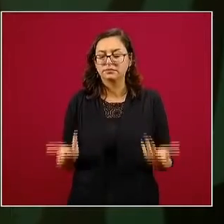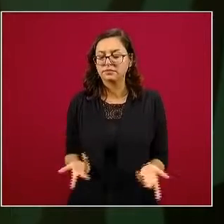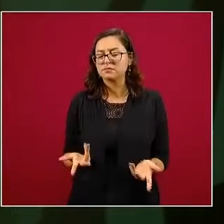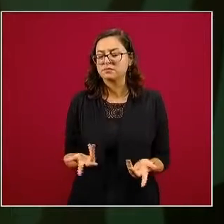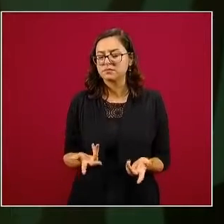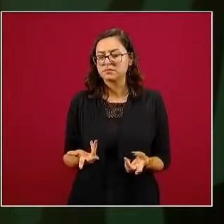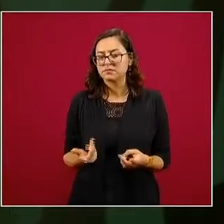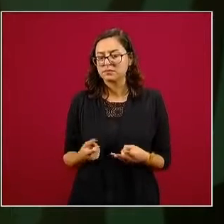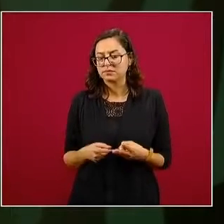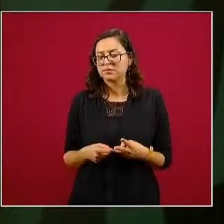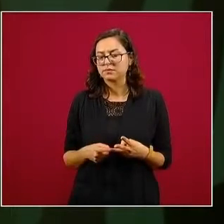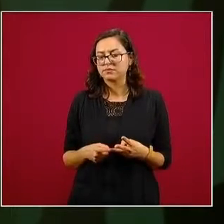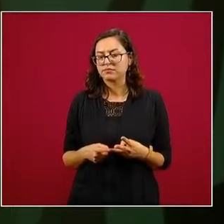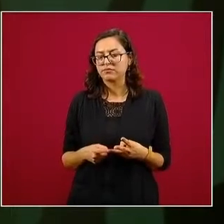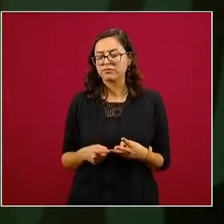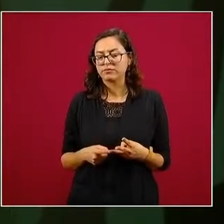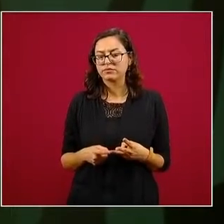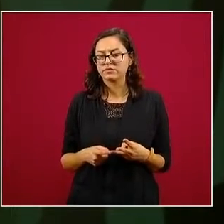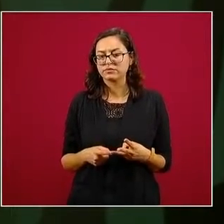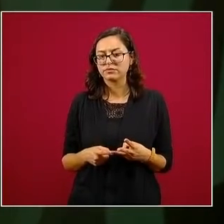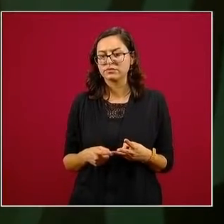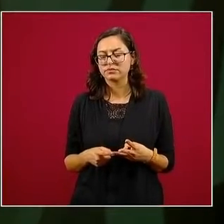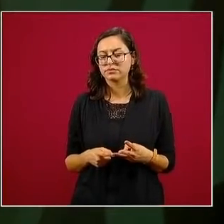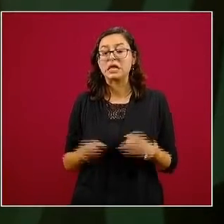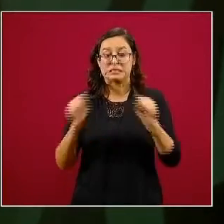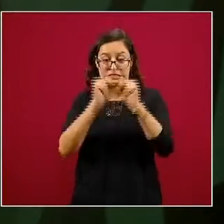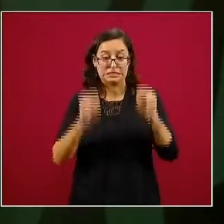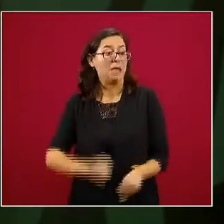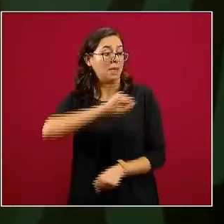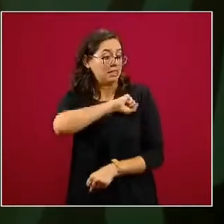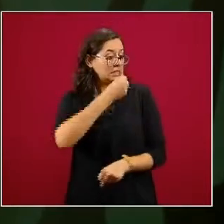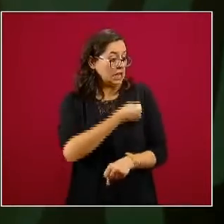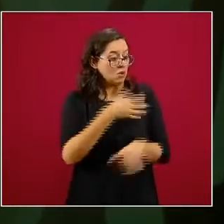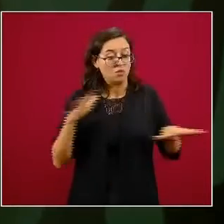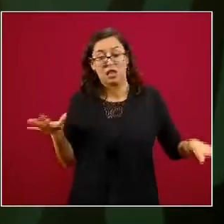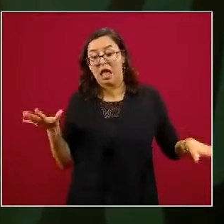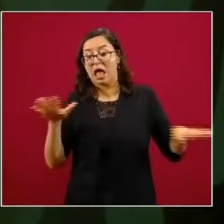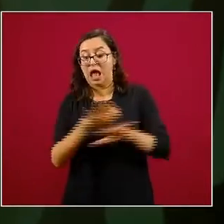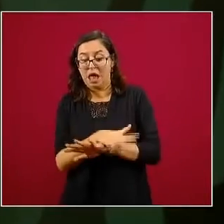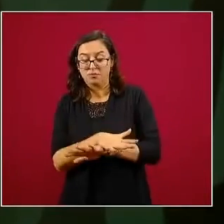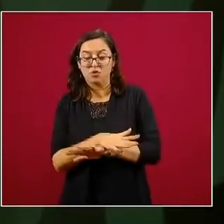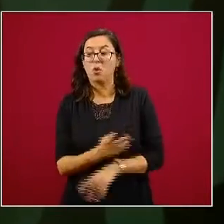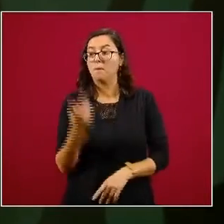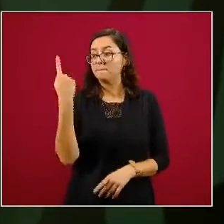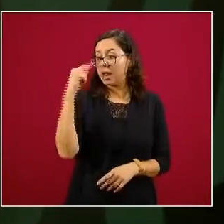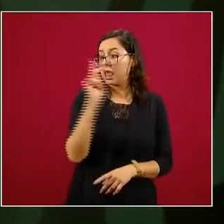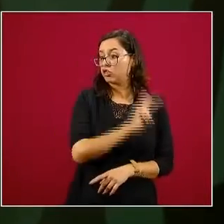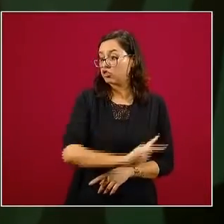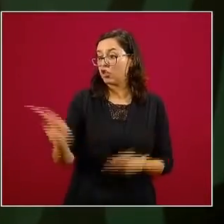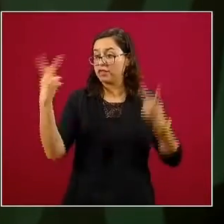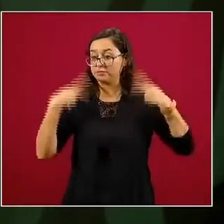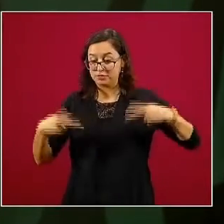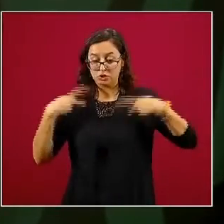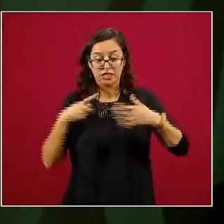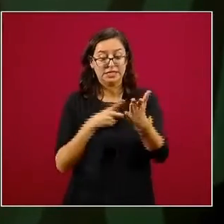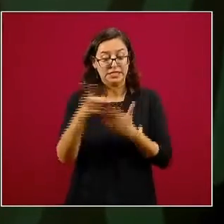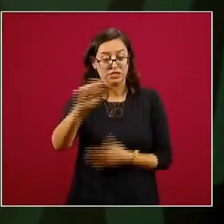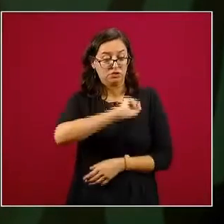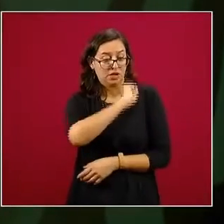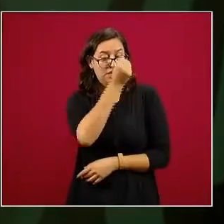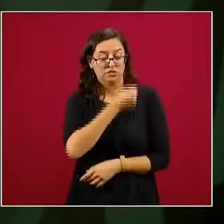estrategia son la participación social y la mirada intersectorial, representada aquí por el apoyo que expresa el